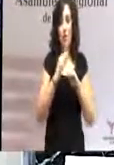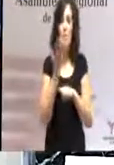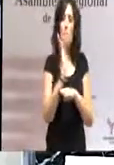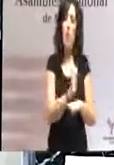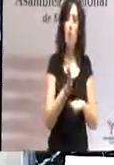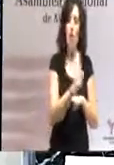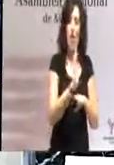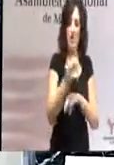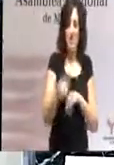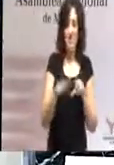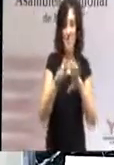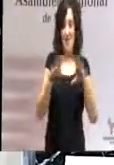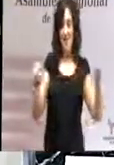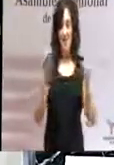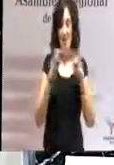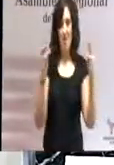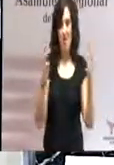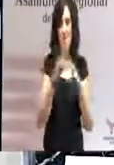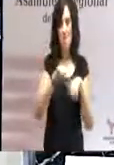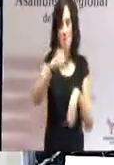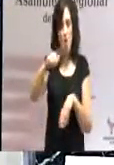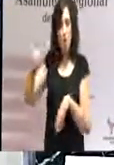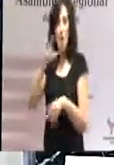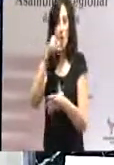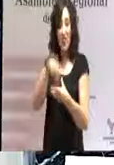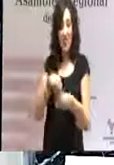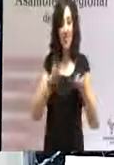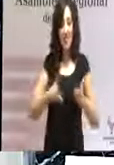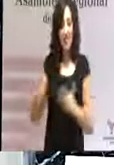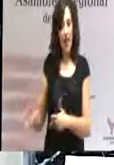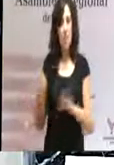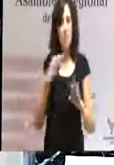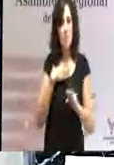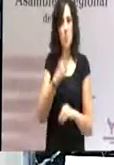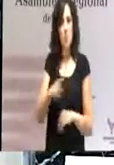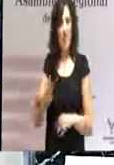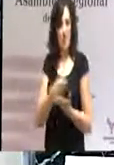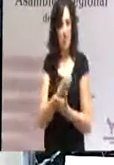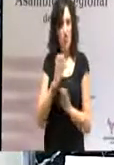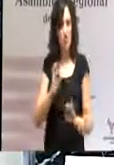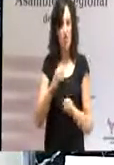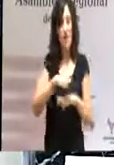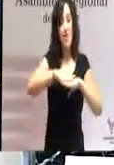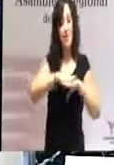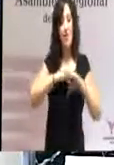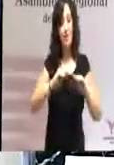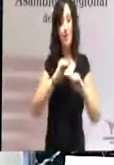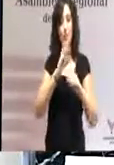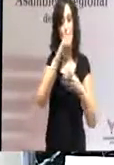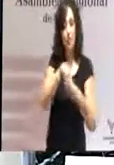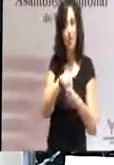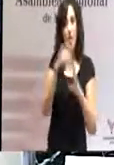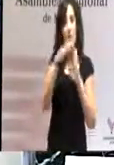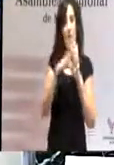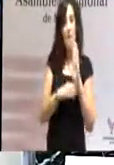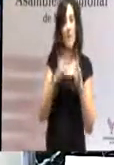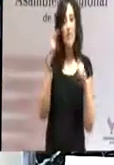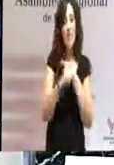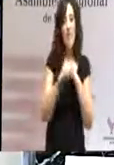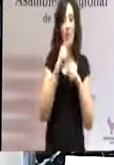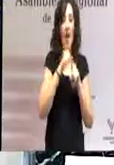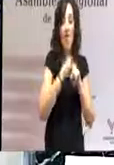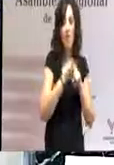esta Cámara, donde le vuelvo a recordar que están sentados los murcianos. Su Ejecutivo, a pesar de la voluntad de esta Cámara, no pone en marcha los programas de prevención de acoso